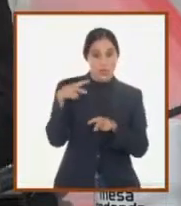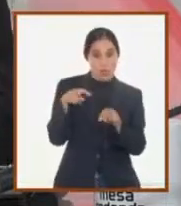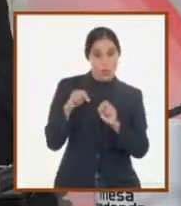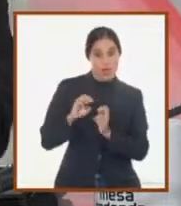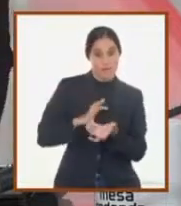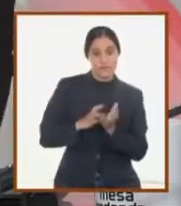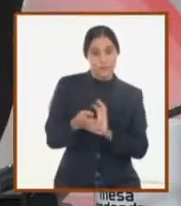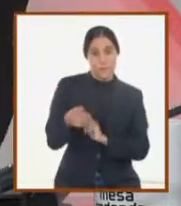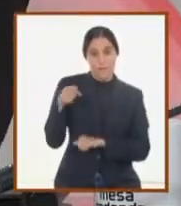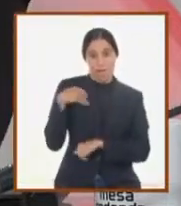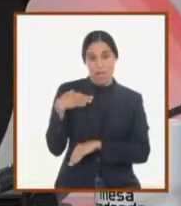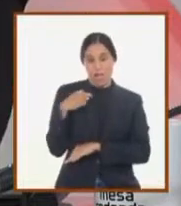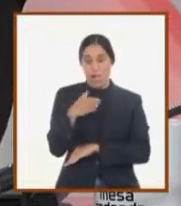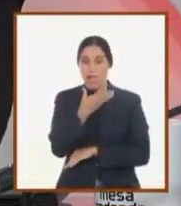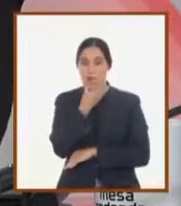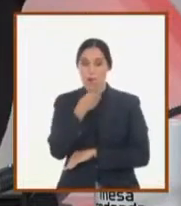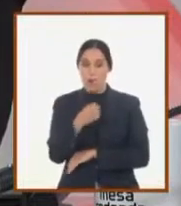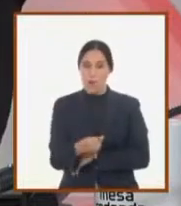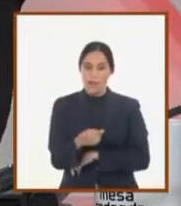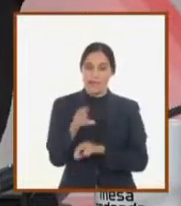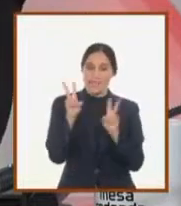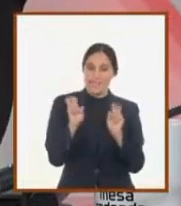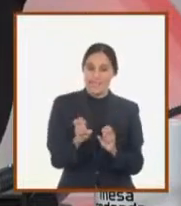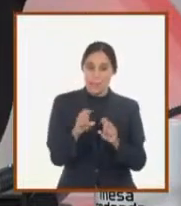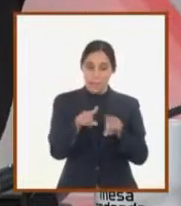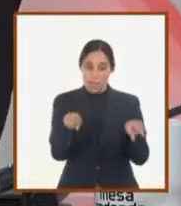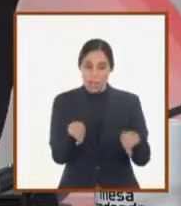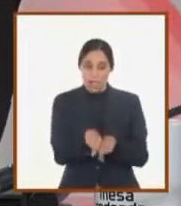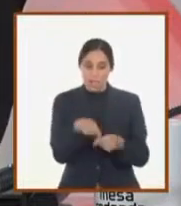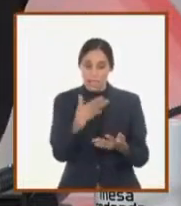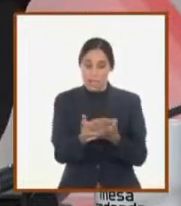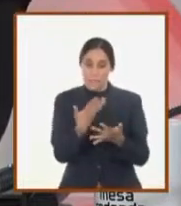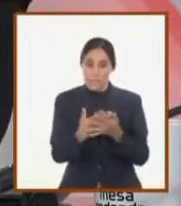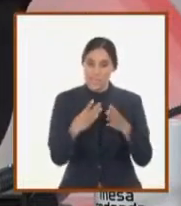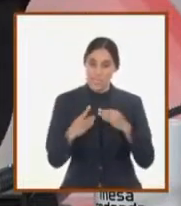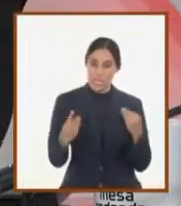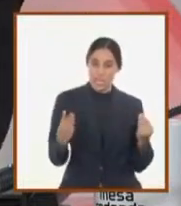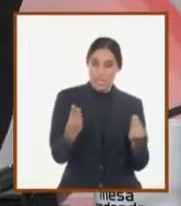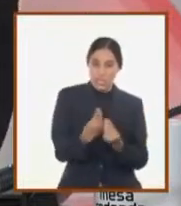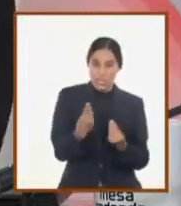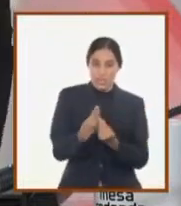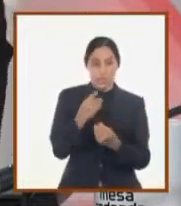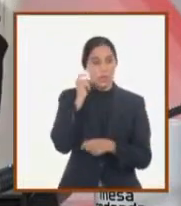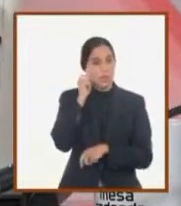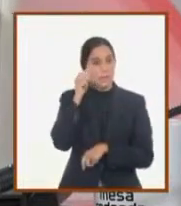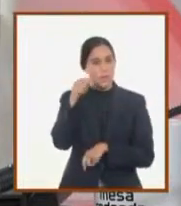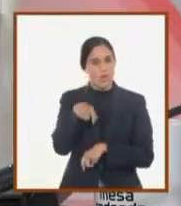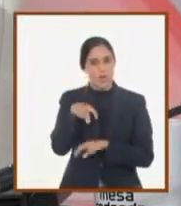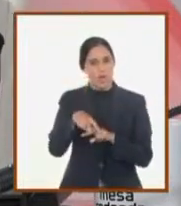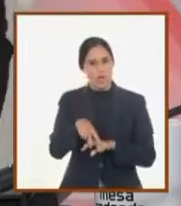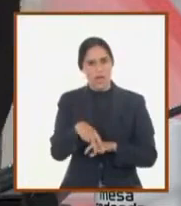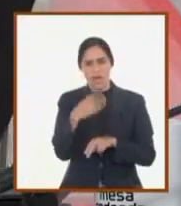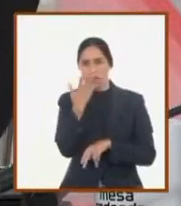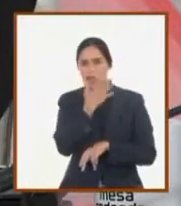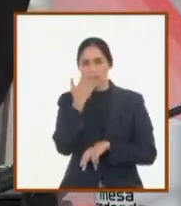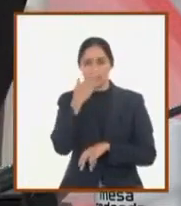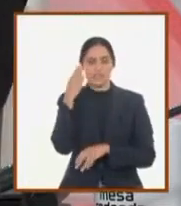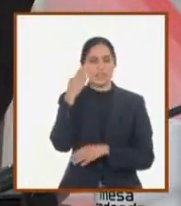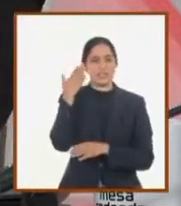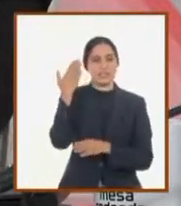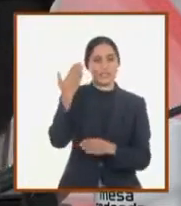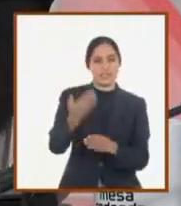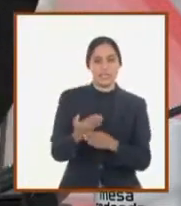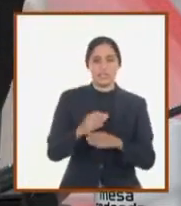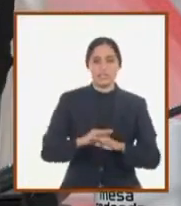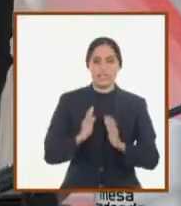allí a la oficina de asuntos históricos que hizo por supuesto llegó a través de la generación de Moncada Raúl Gómez García hasta hasta esta